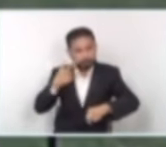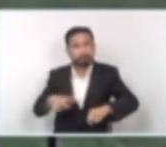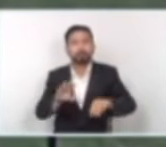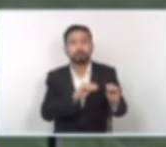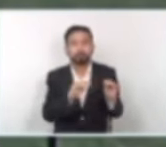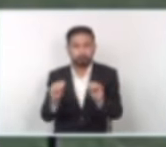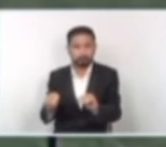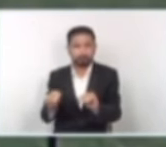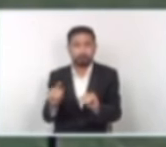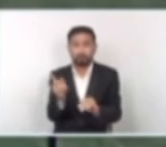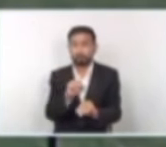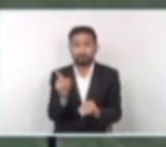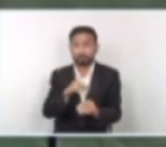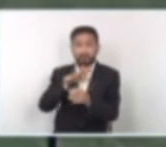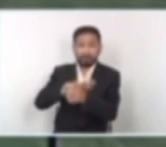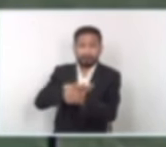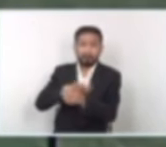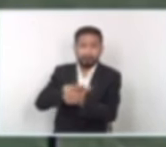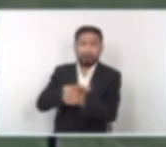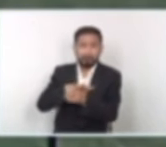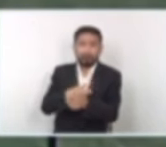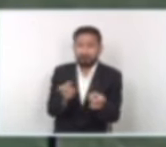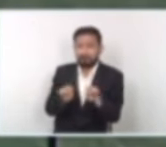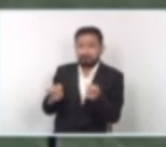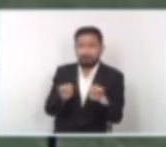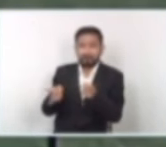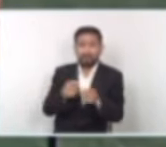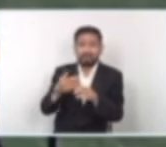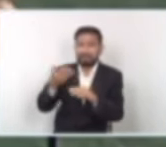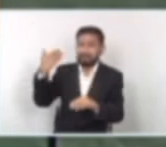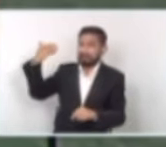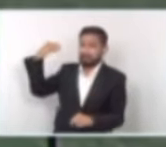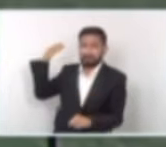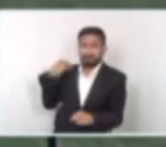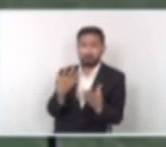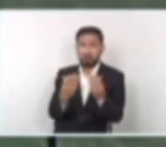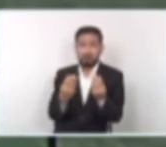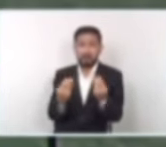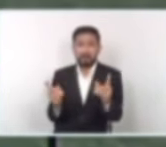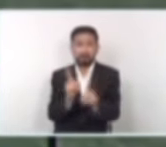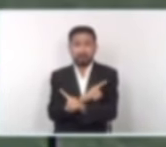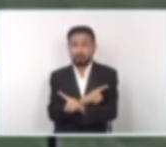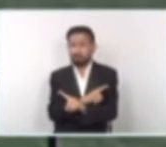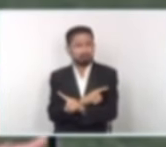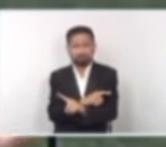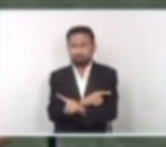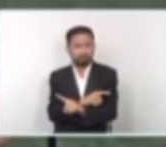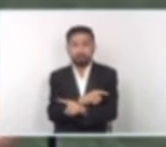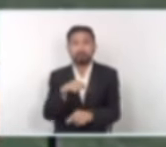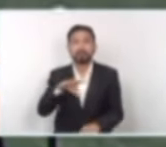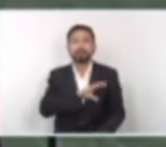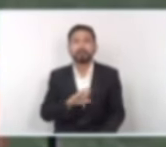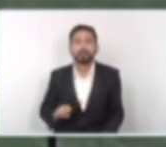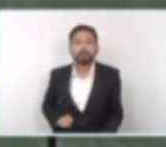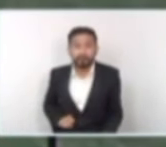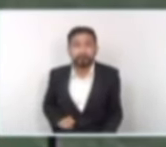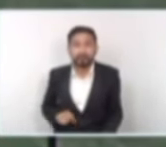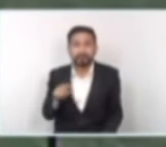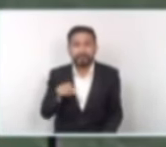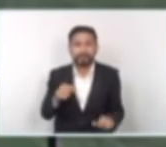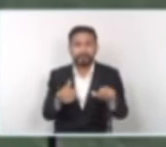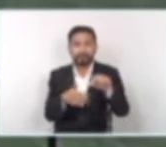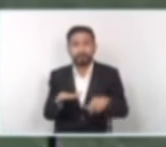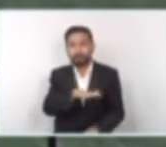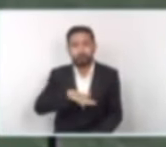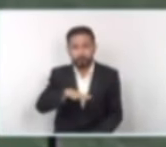experimentarse. No deben ser sofocadas por regulaciones anticuadas o por el miedo al cambio. En El Salvador encontrarán un espacio